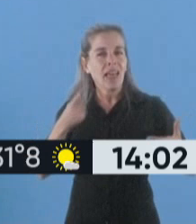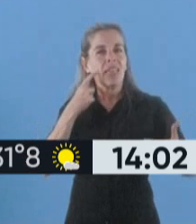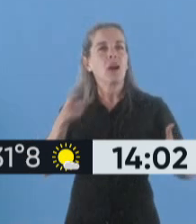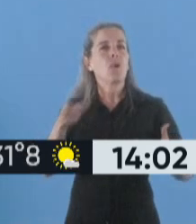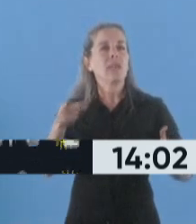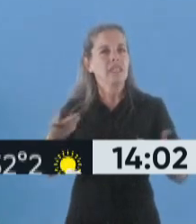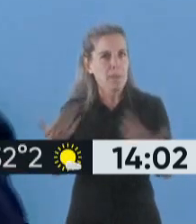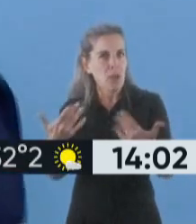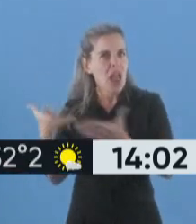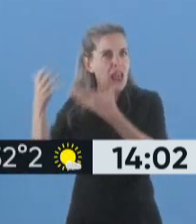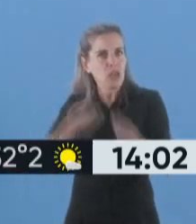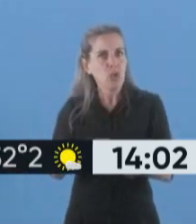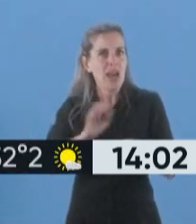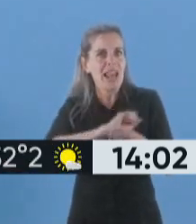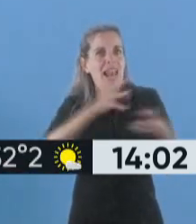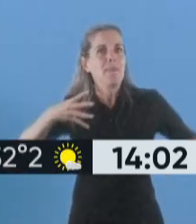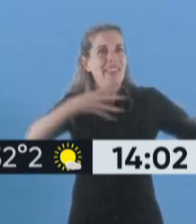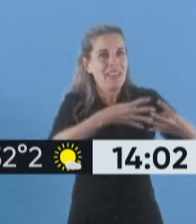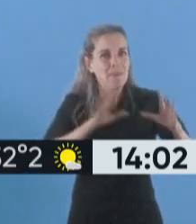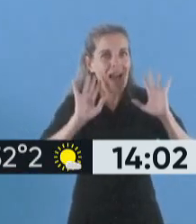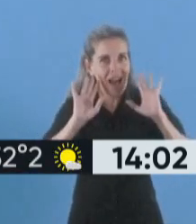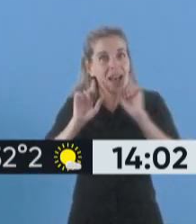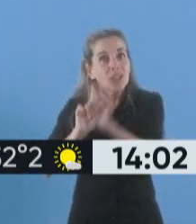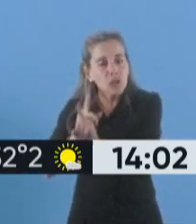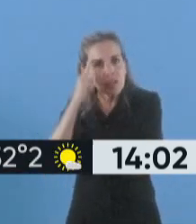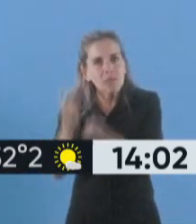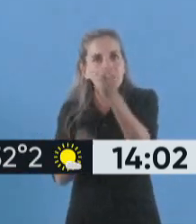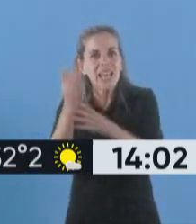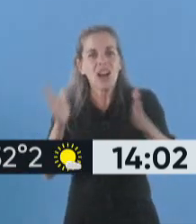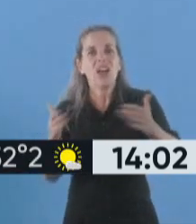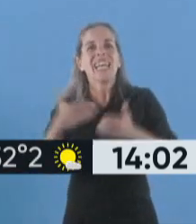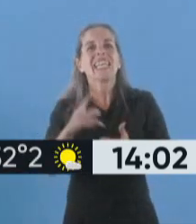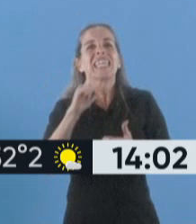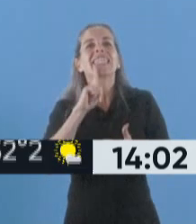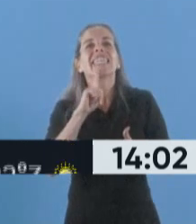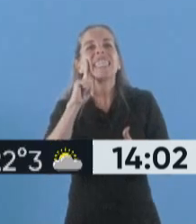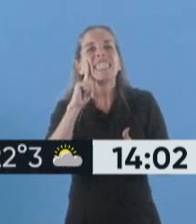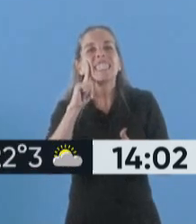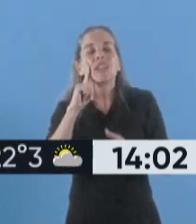aportar en el medio de la pandemia. Entonces crearon los kits de detección temprana